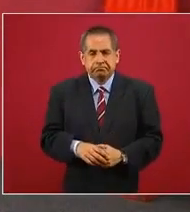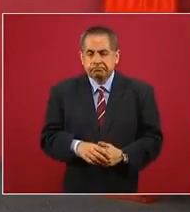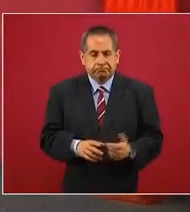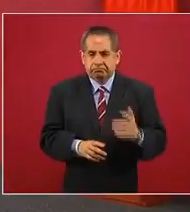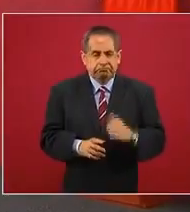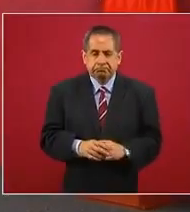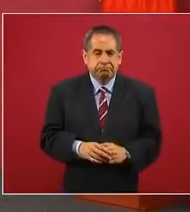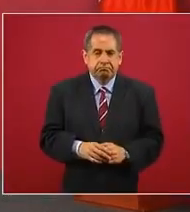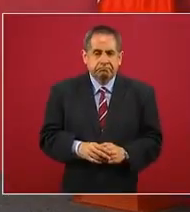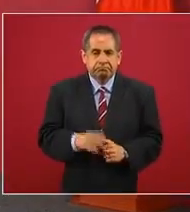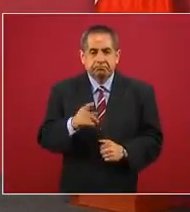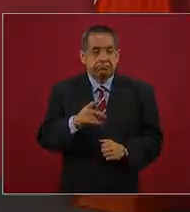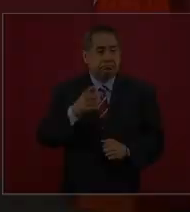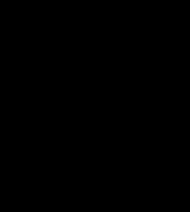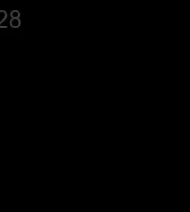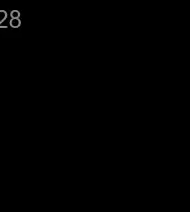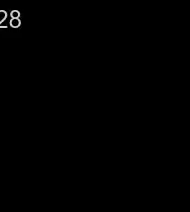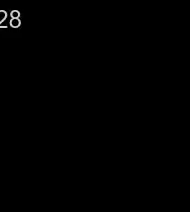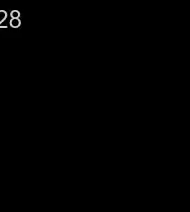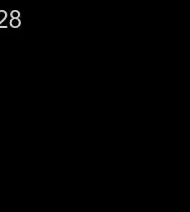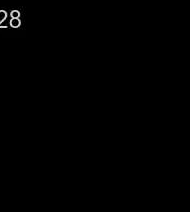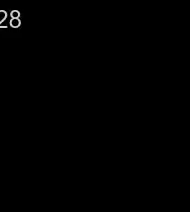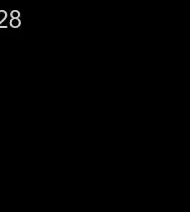Nos vendieron la idea